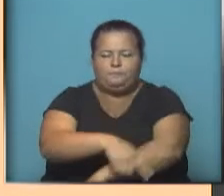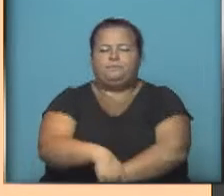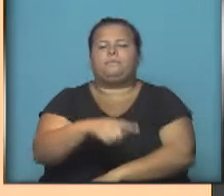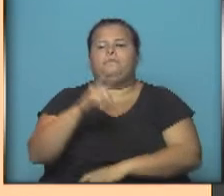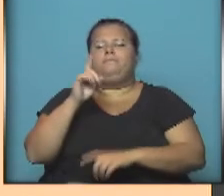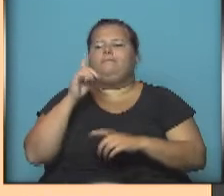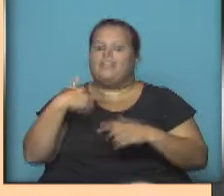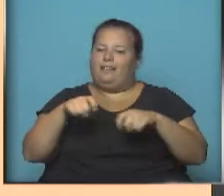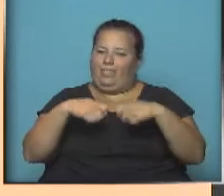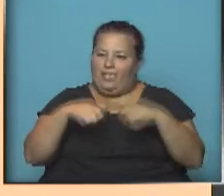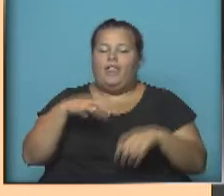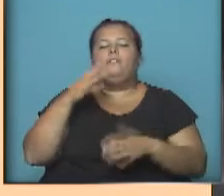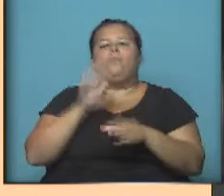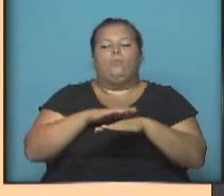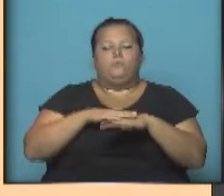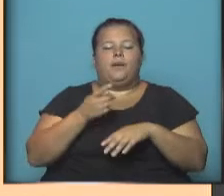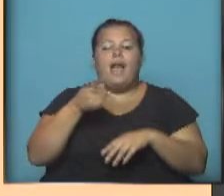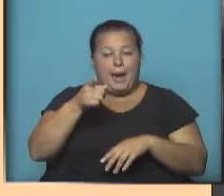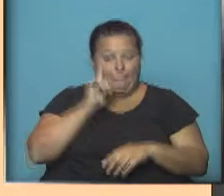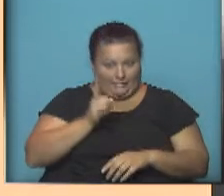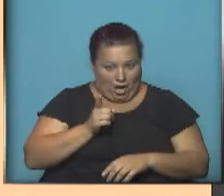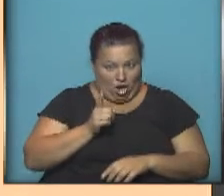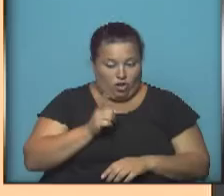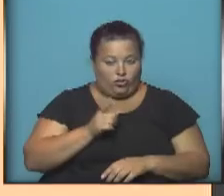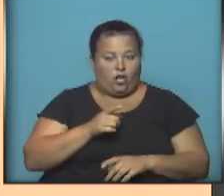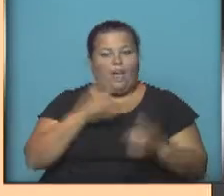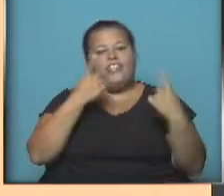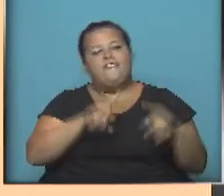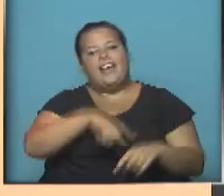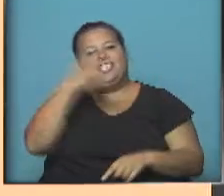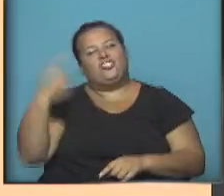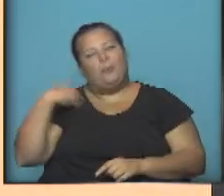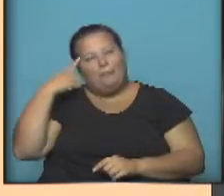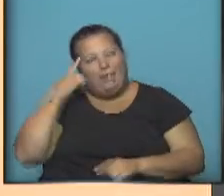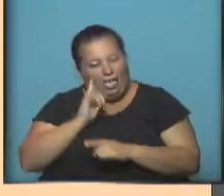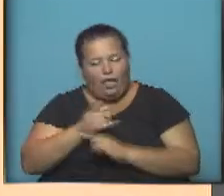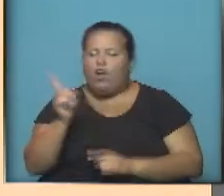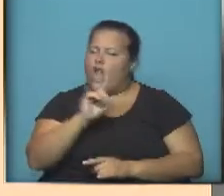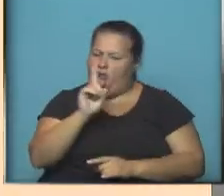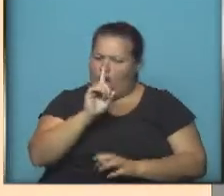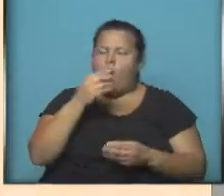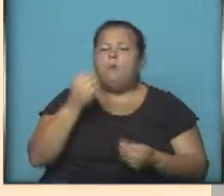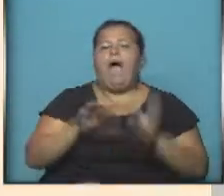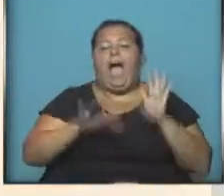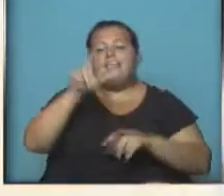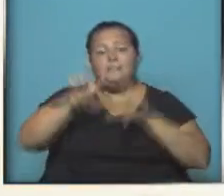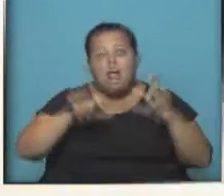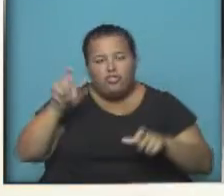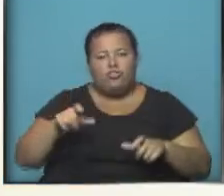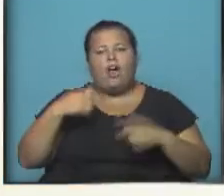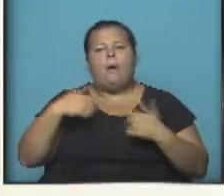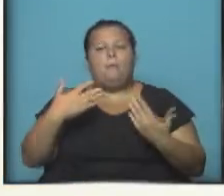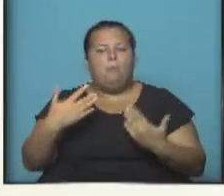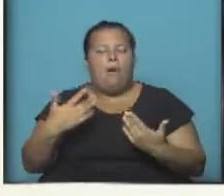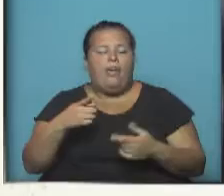generalmente es laxo y tiene que ver con una... ¿Y eso es más peligroso? A diferencia de lo que pensamos. No siempre, porque a veces esos pacientes son laxos, le permite